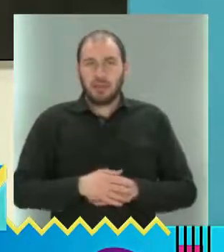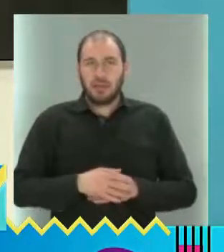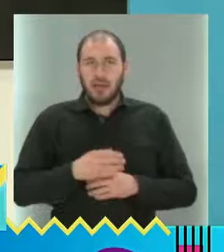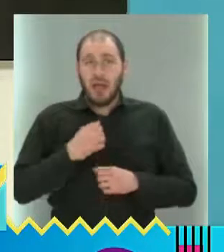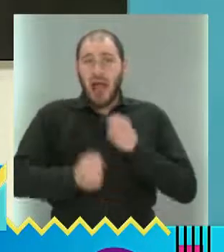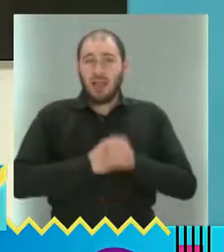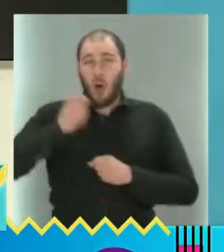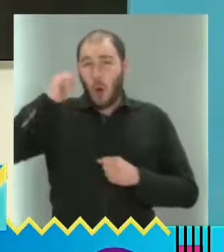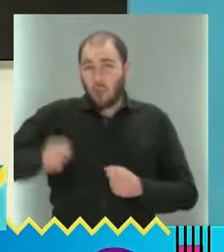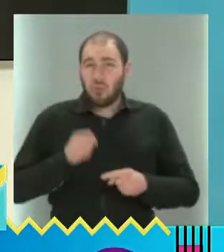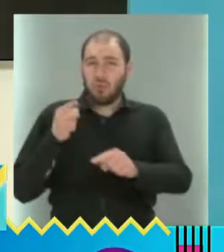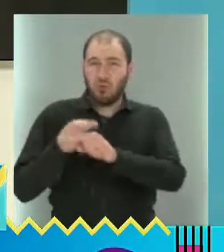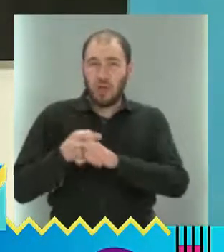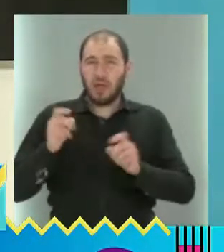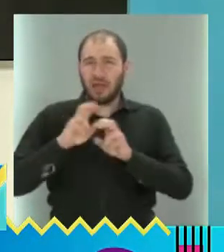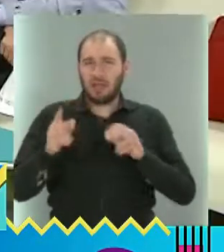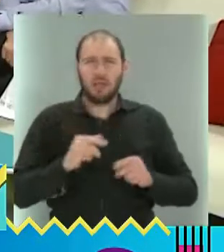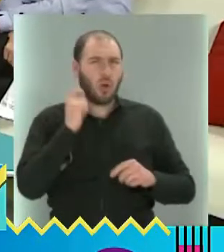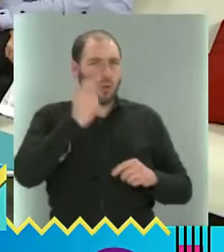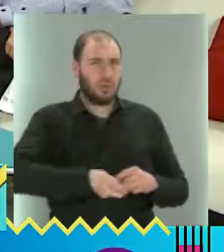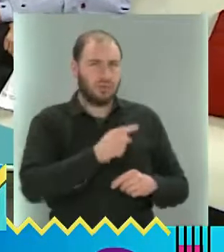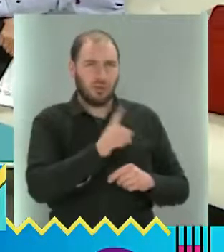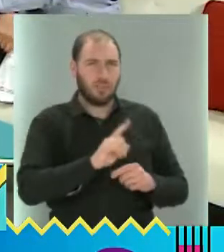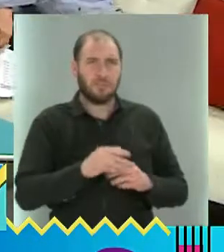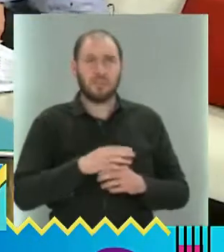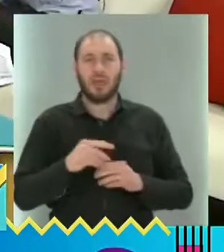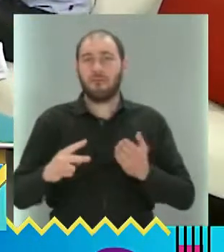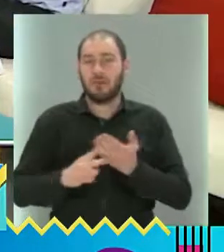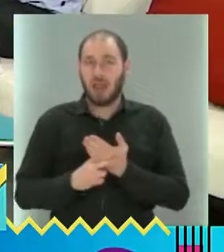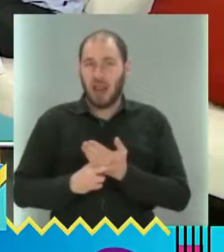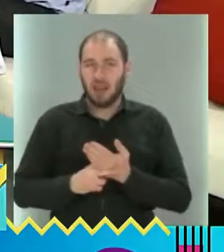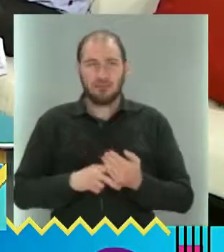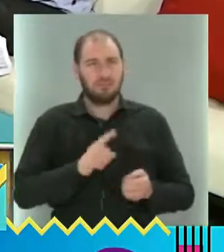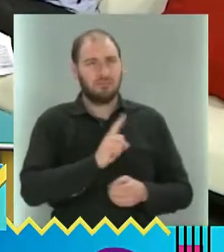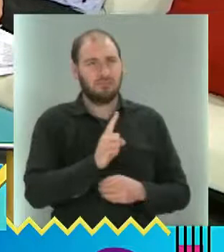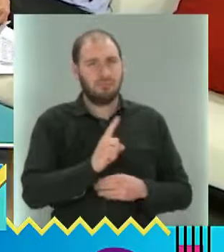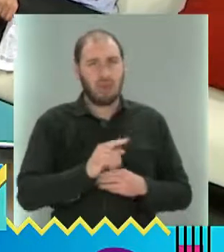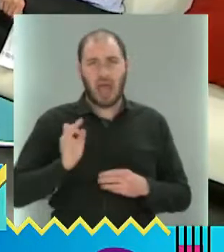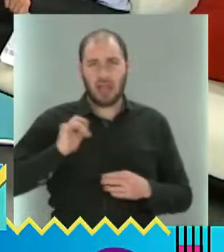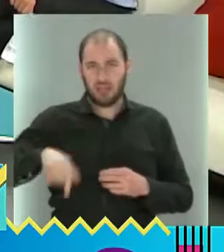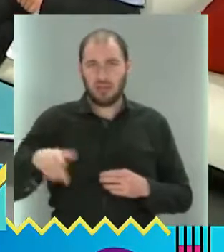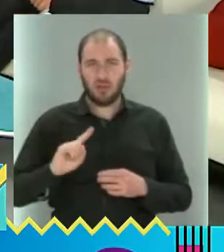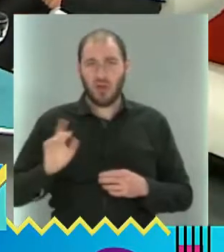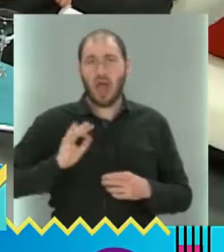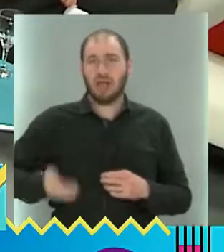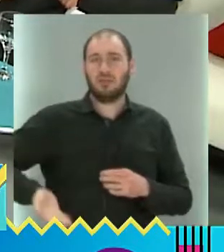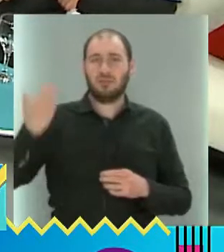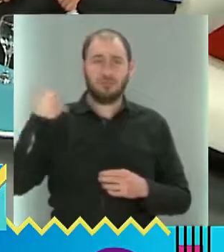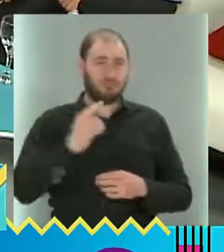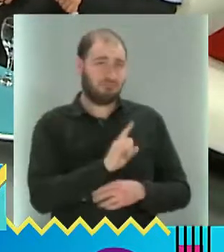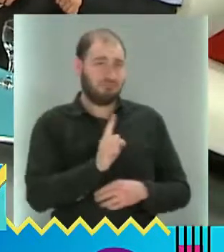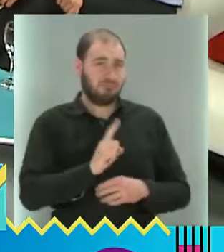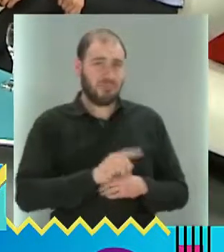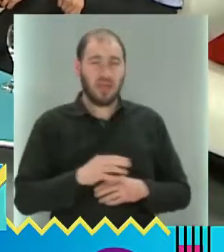la justicia también en términos de que YPF... No, no se fue a la justicia. Está en fiscalía de Estado. No, este año, en años anteriores. No, tampoco.